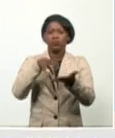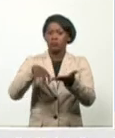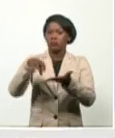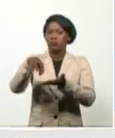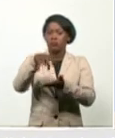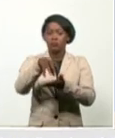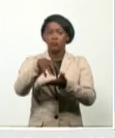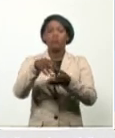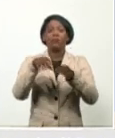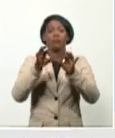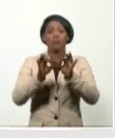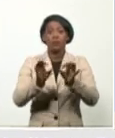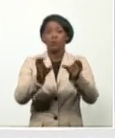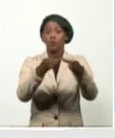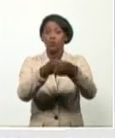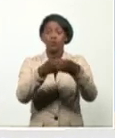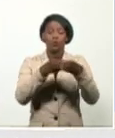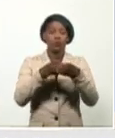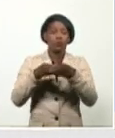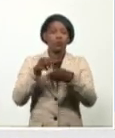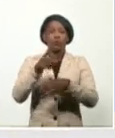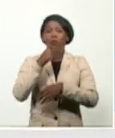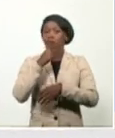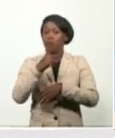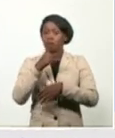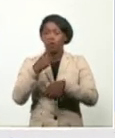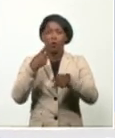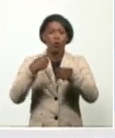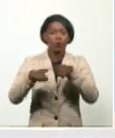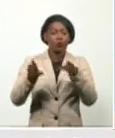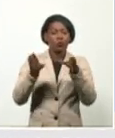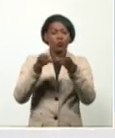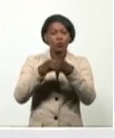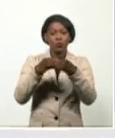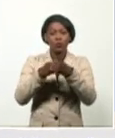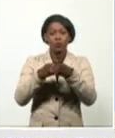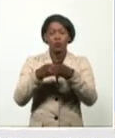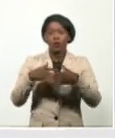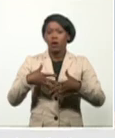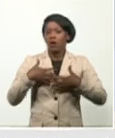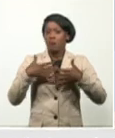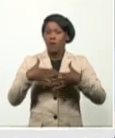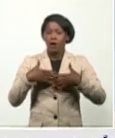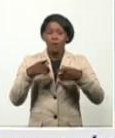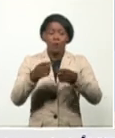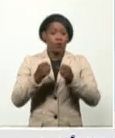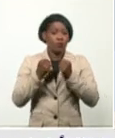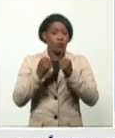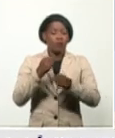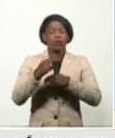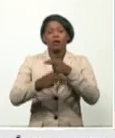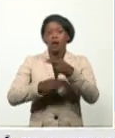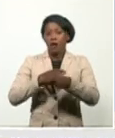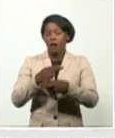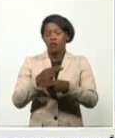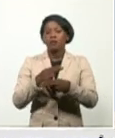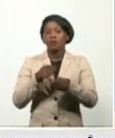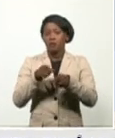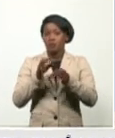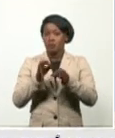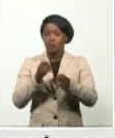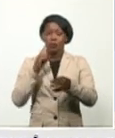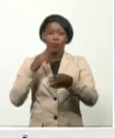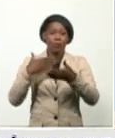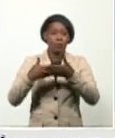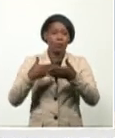los cuadros respiratorios graves, a los fallecidos, pero bueno, ya hablando no de fallecidos. Bueno, pues